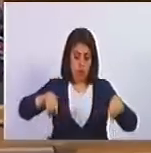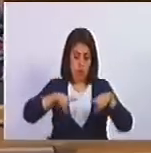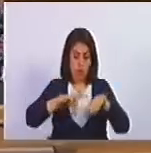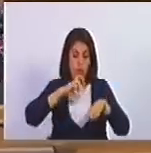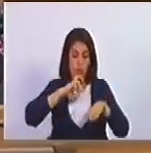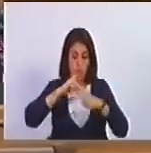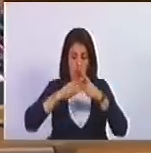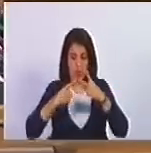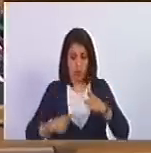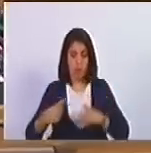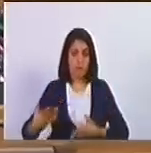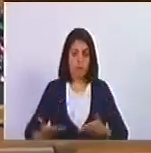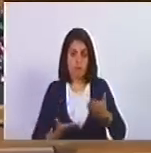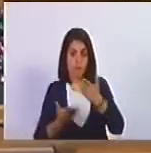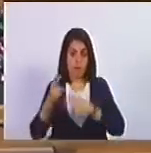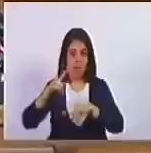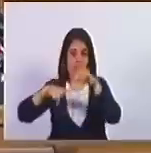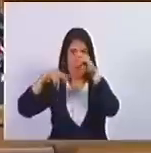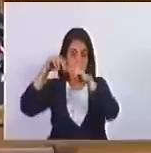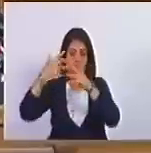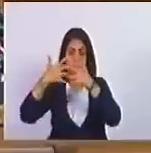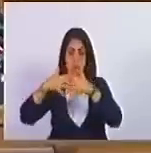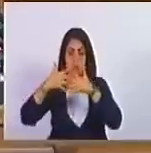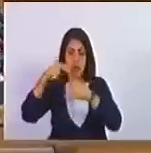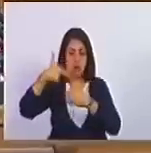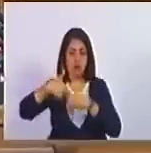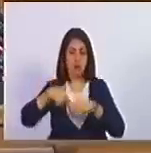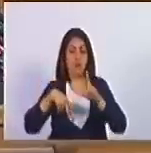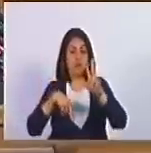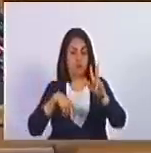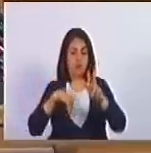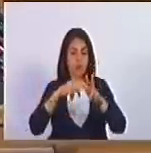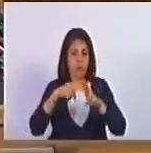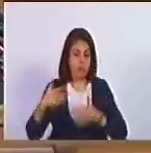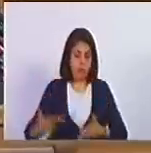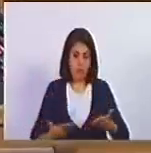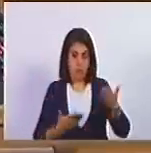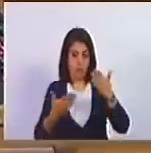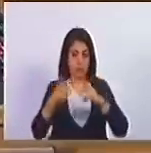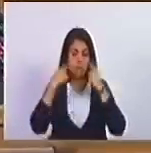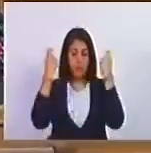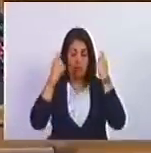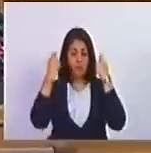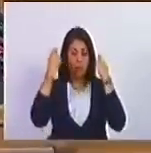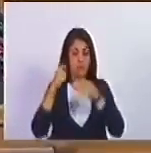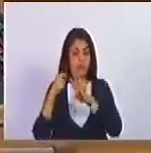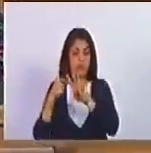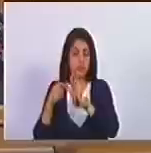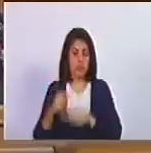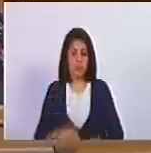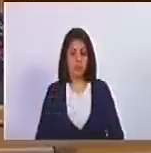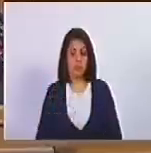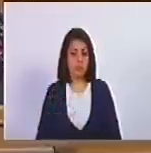2. Servicios y construcción de industria petrolera. 3. Servicios de publicidad. 4.